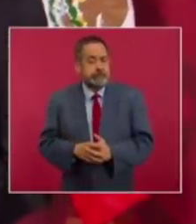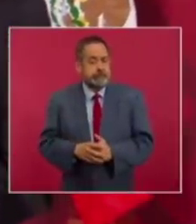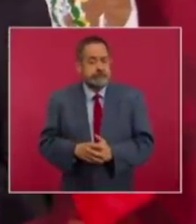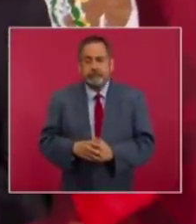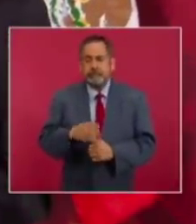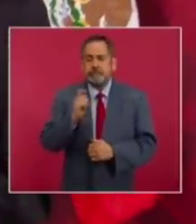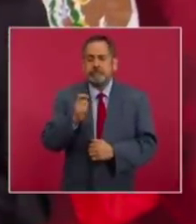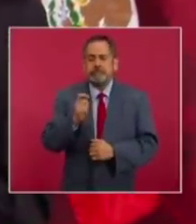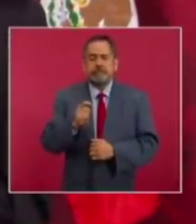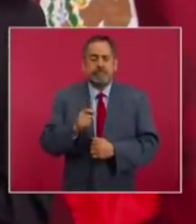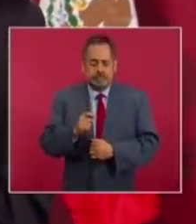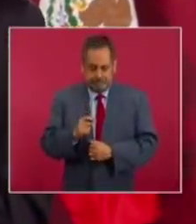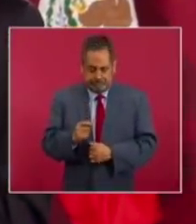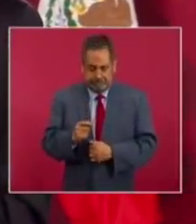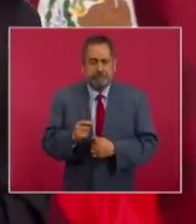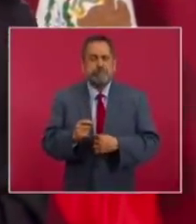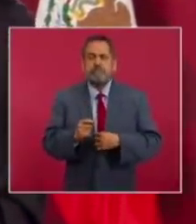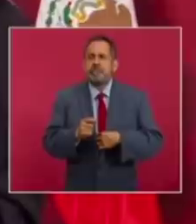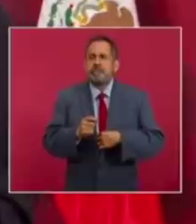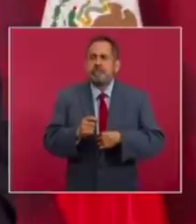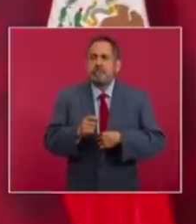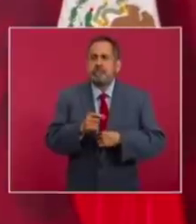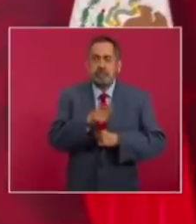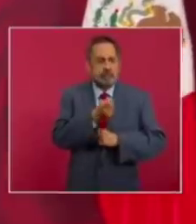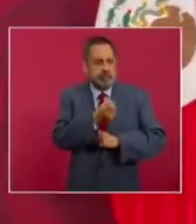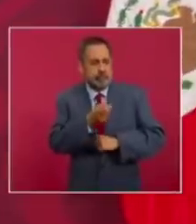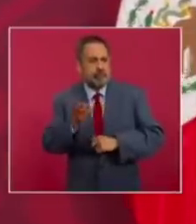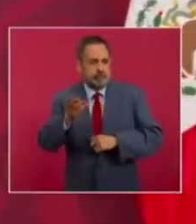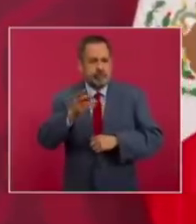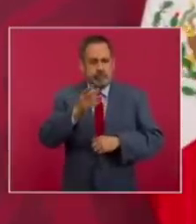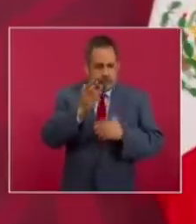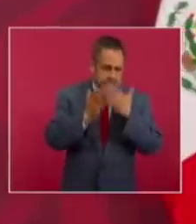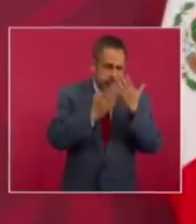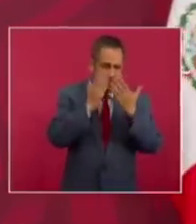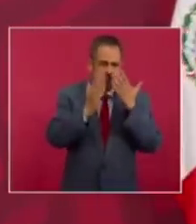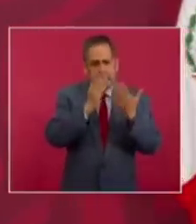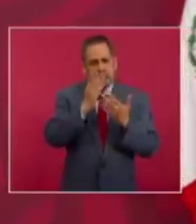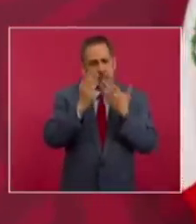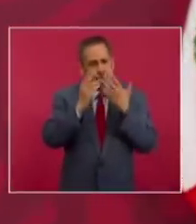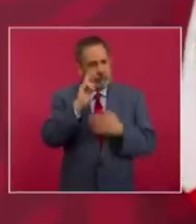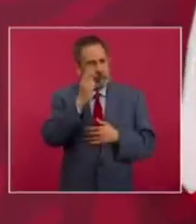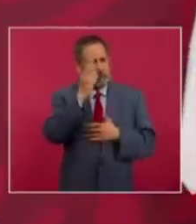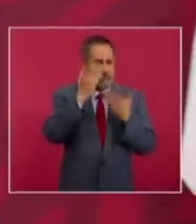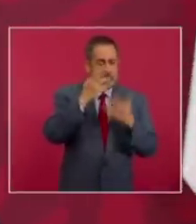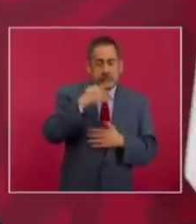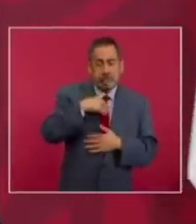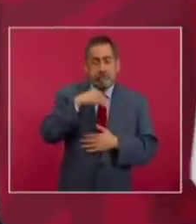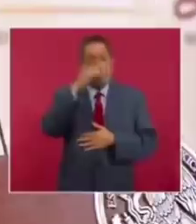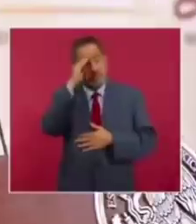están con algún nivel de educación piensan